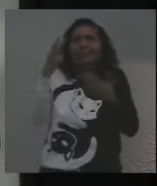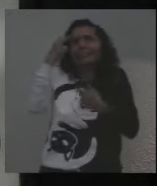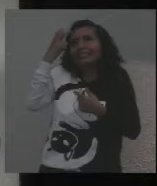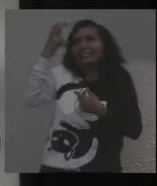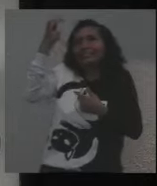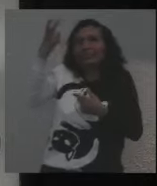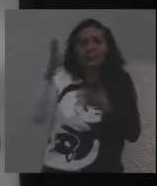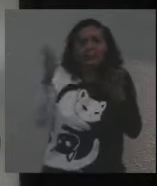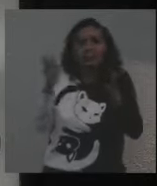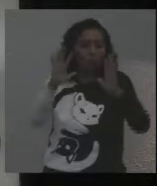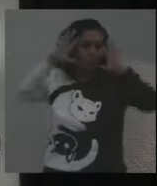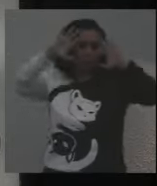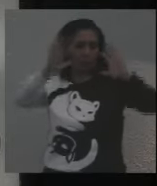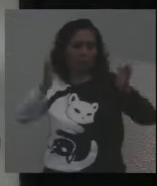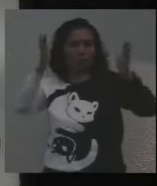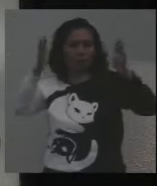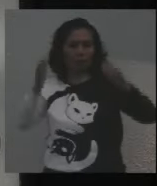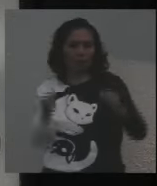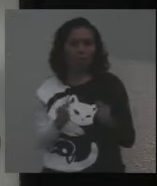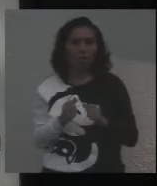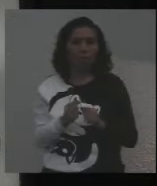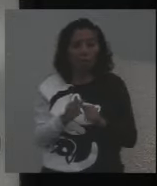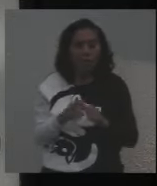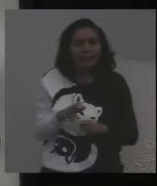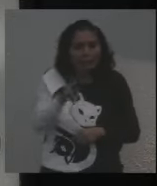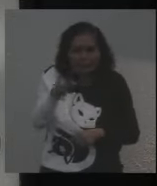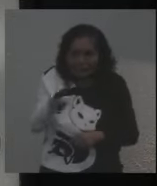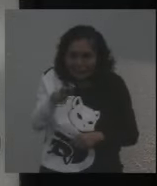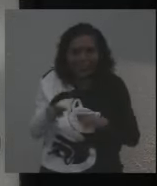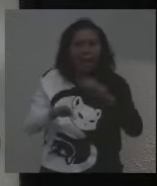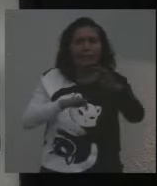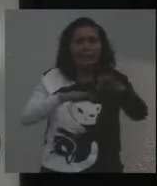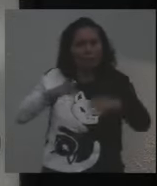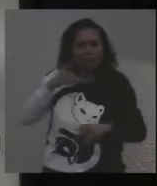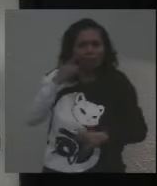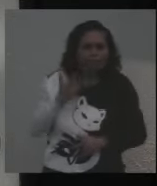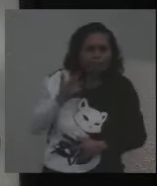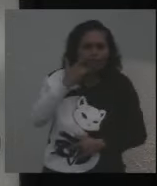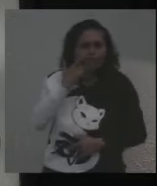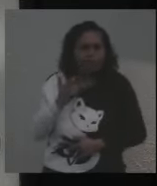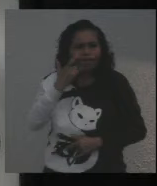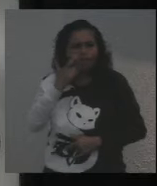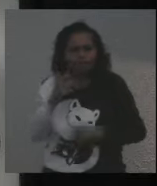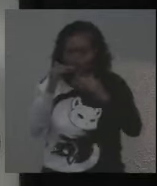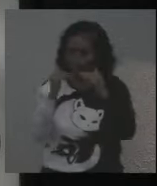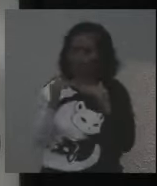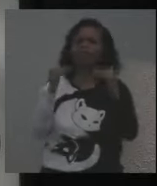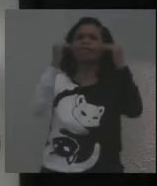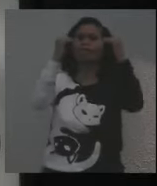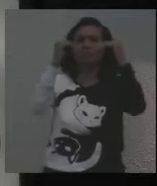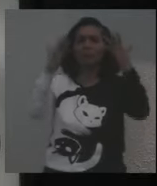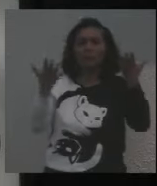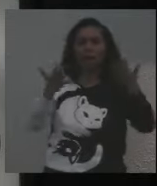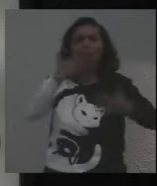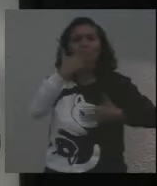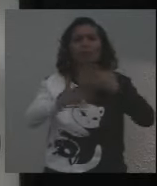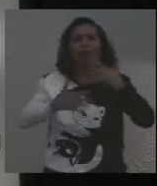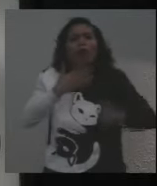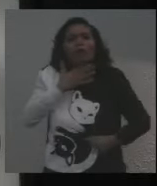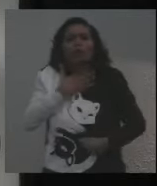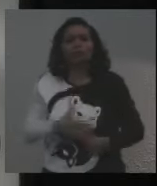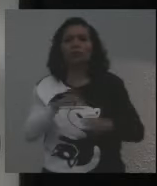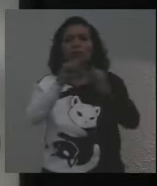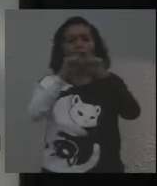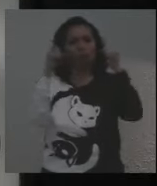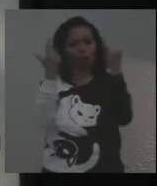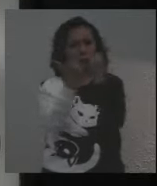voluntad que créanme lo tenemos y estamos trabajando en ello en acortar las brechas de desigualdad en una verdadera justicia social por